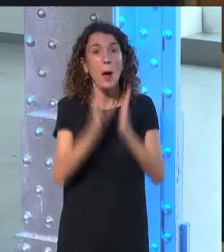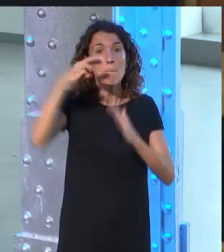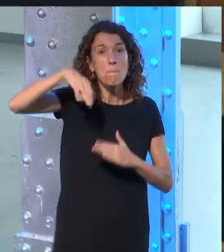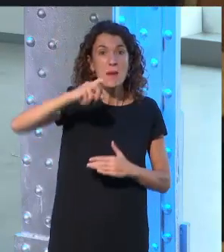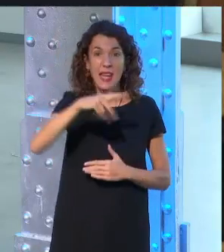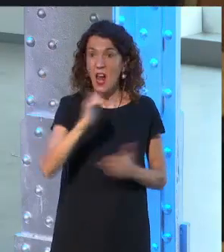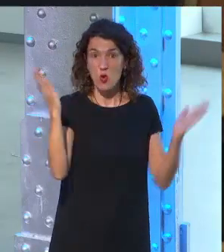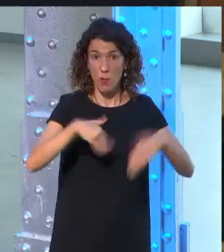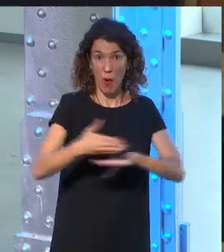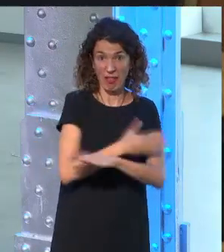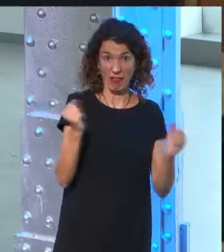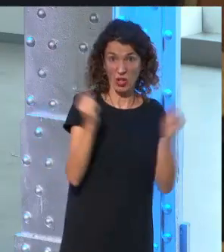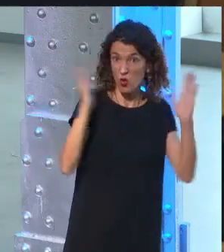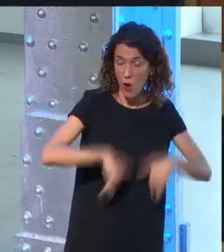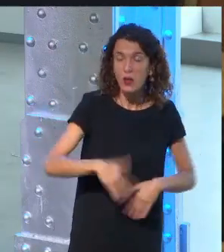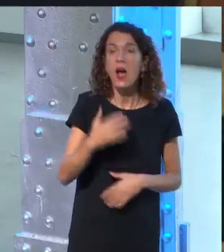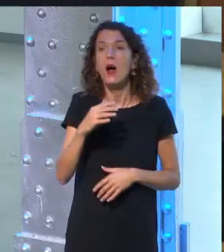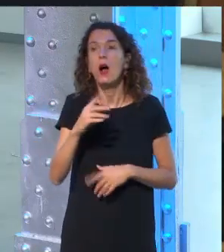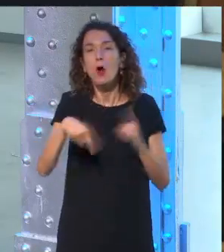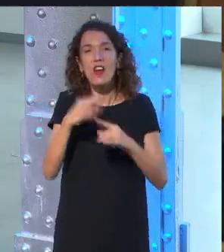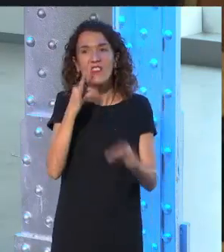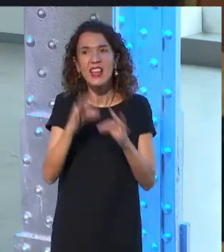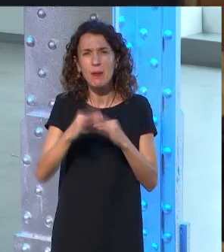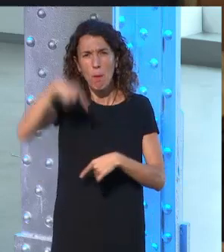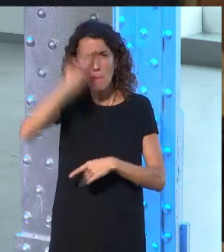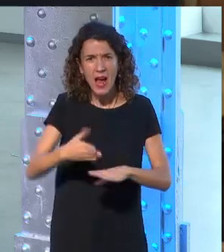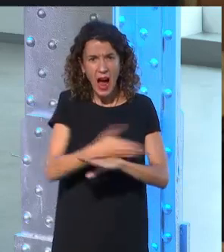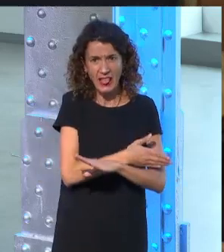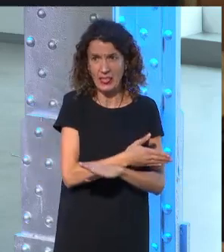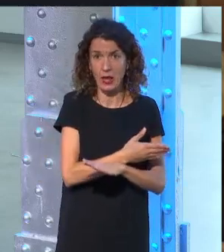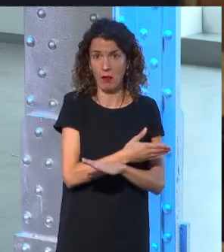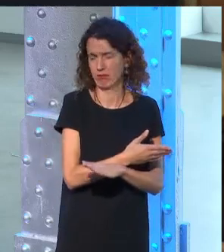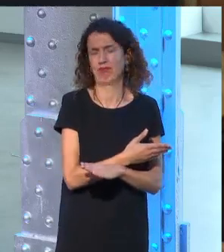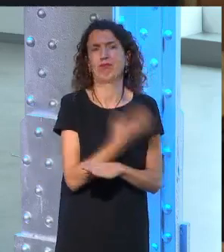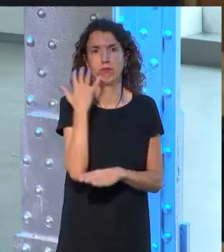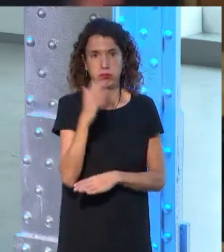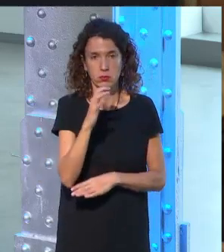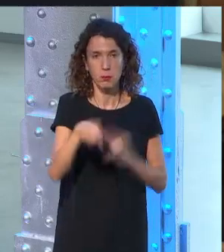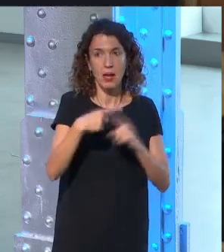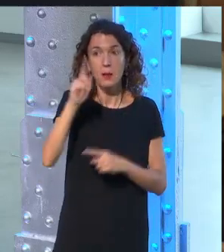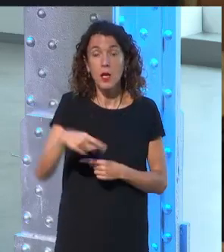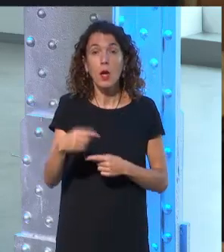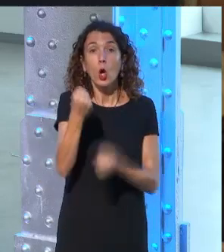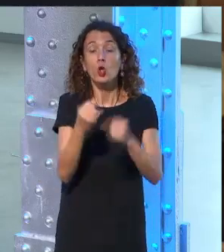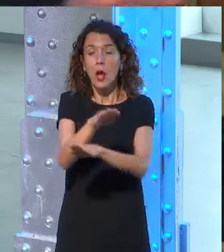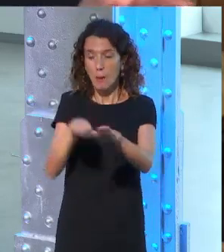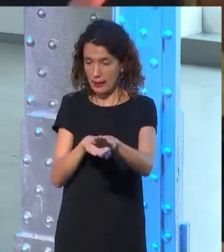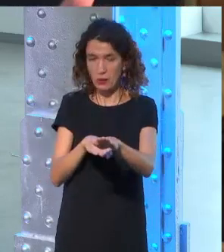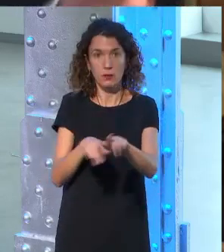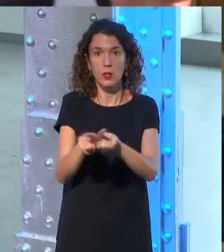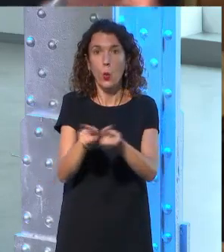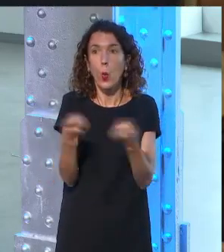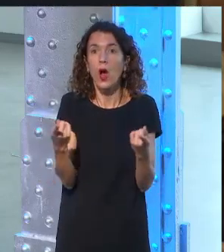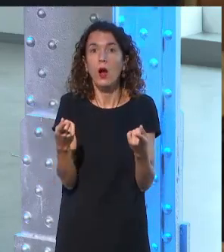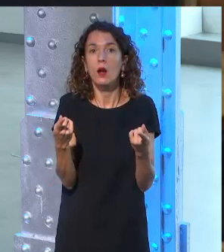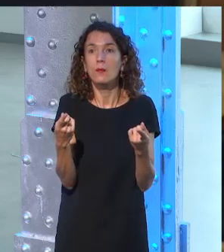frío antes. O que ahora las vendimias se hagan un mes antes de lo normal. O que cuando aparcas un coche en la calle ya no hay